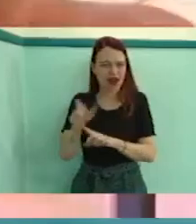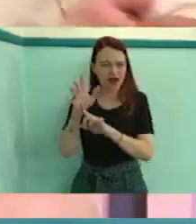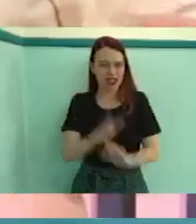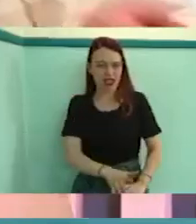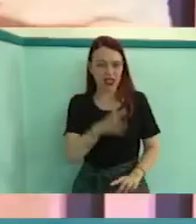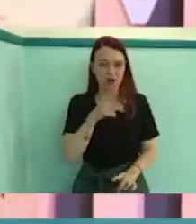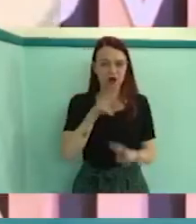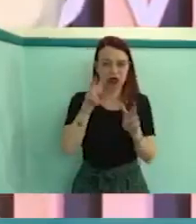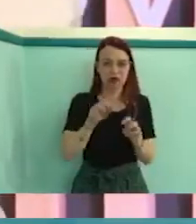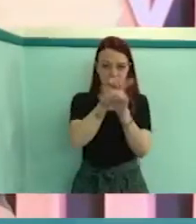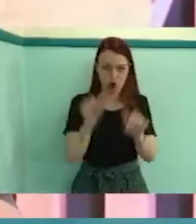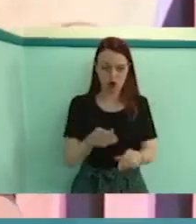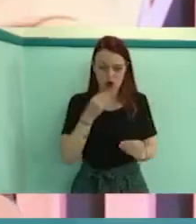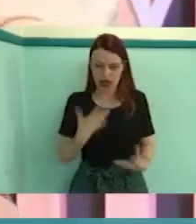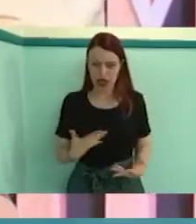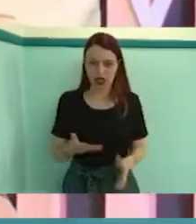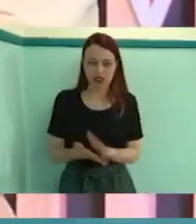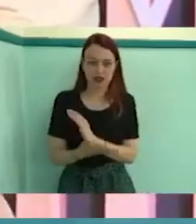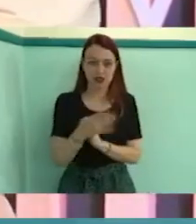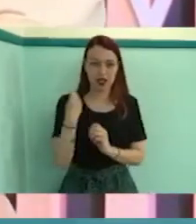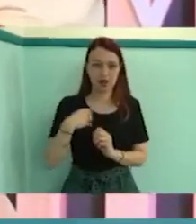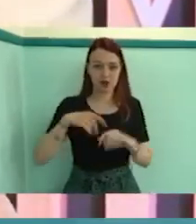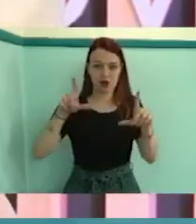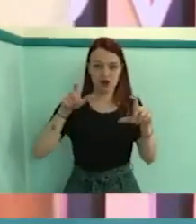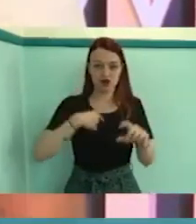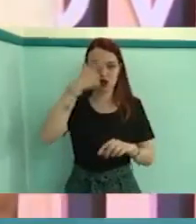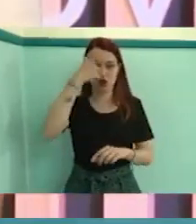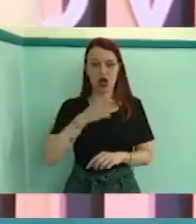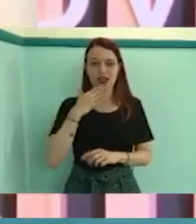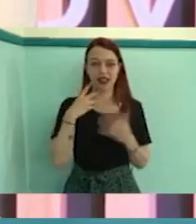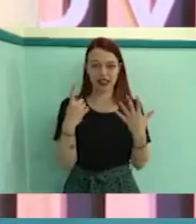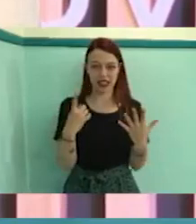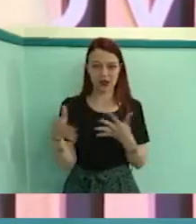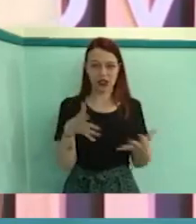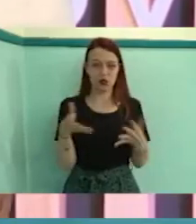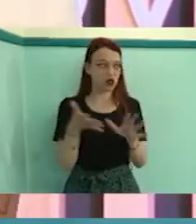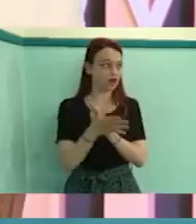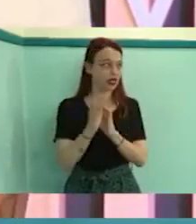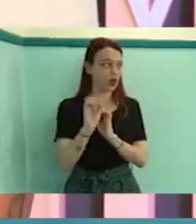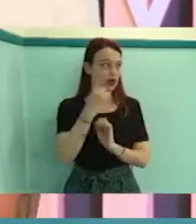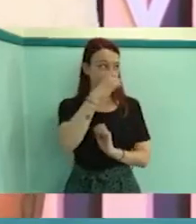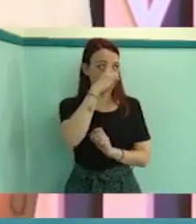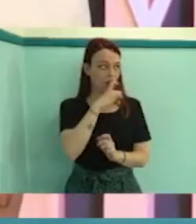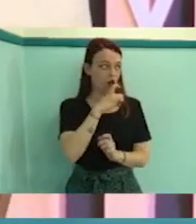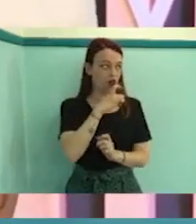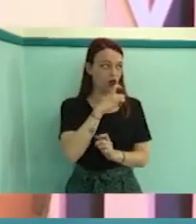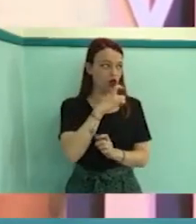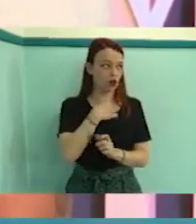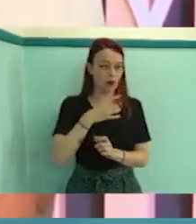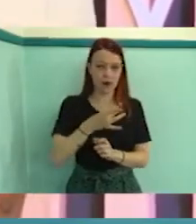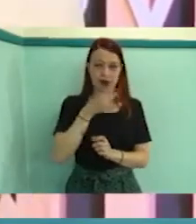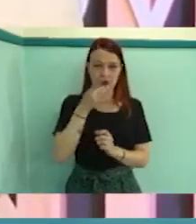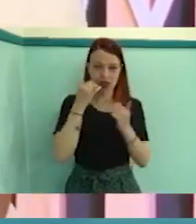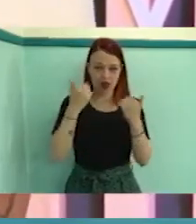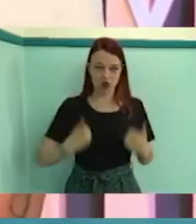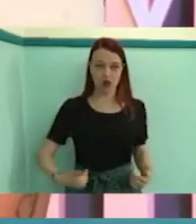esa corporalidad Este esta foto que veis aquí soy yo con unos 6 años más o menos Y ese fue el primer recuerdo que yo tengo de vergüenza corporal